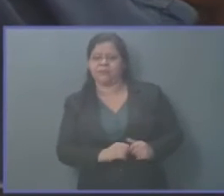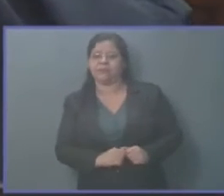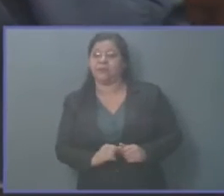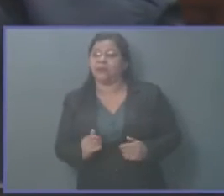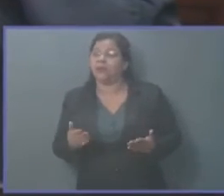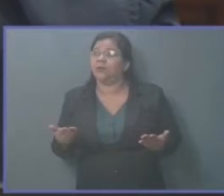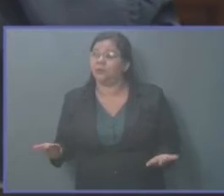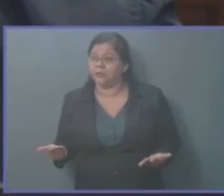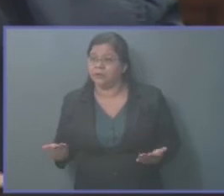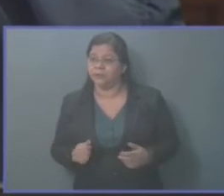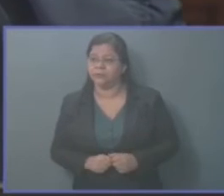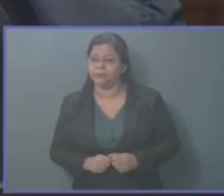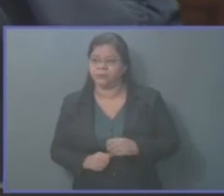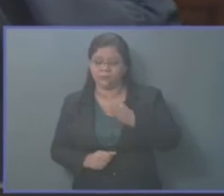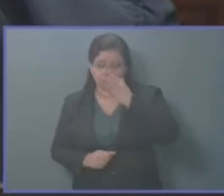Porque